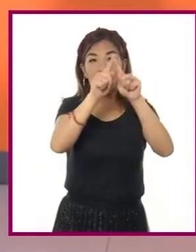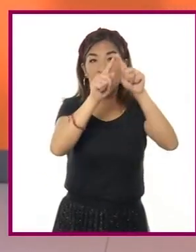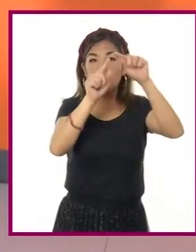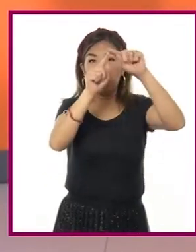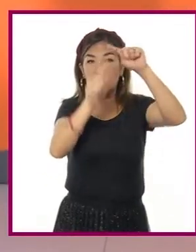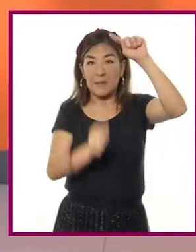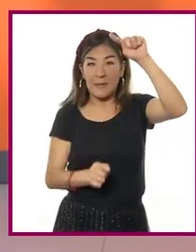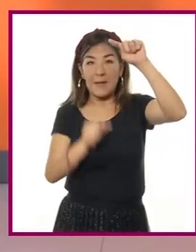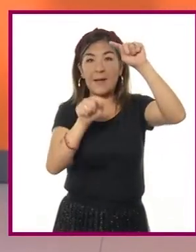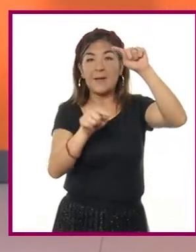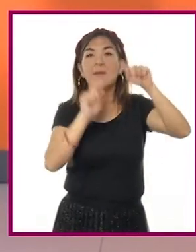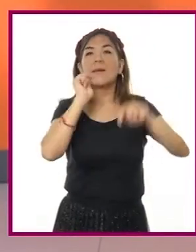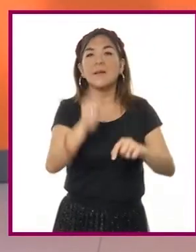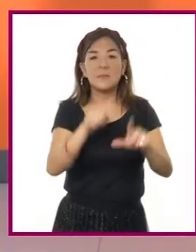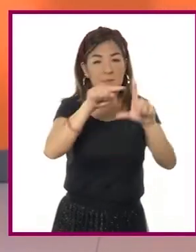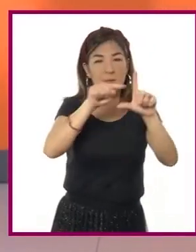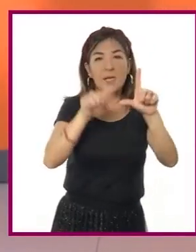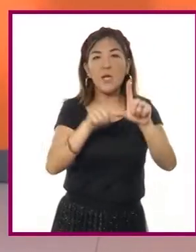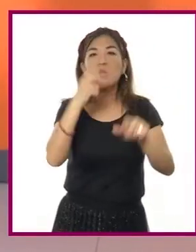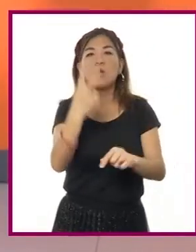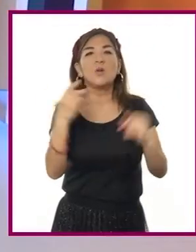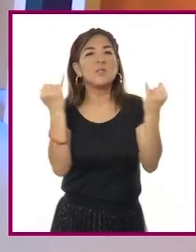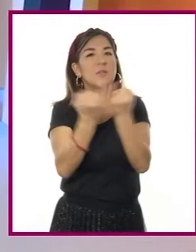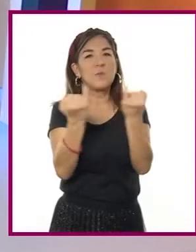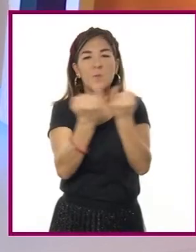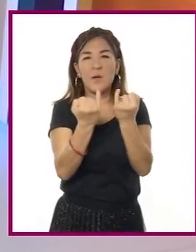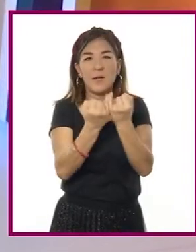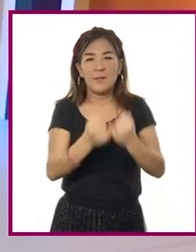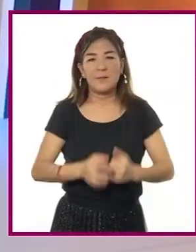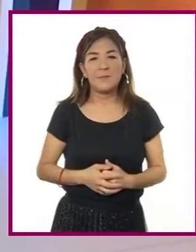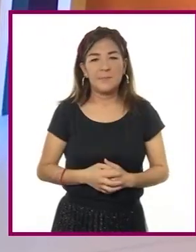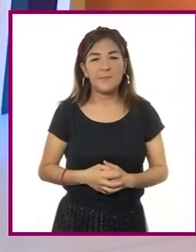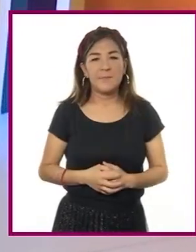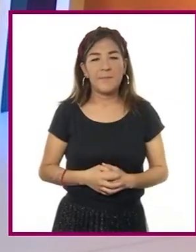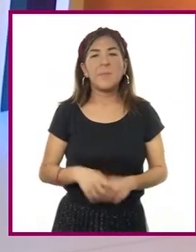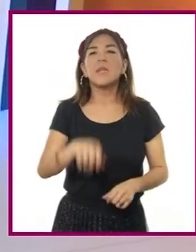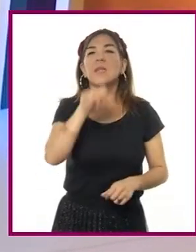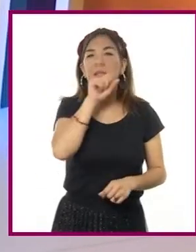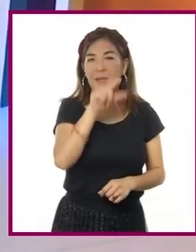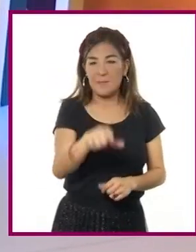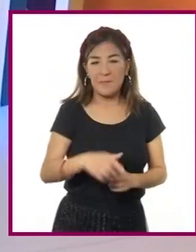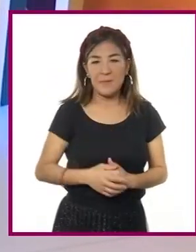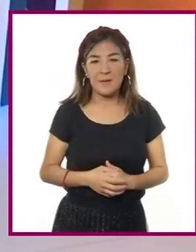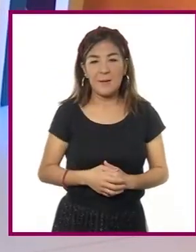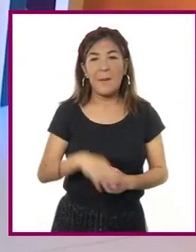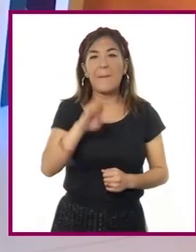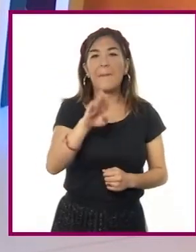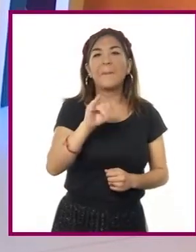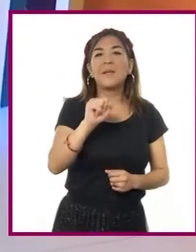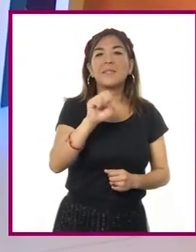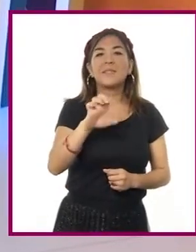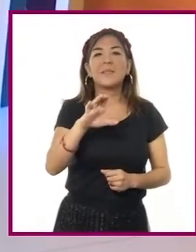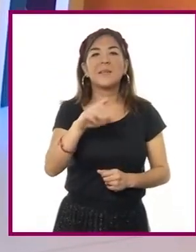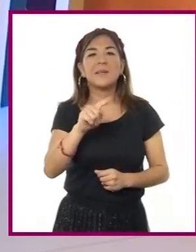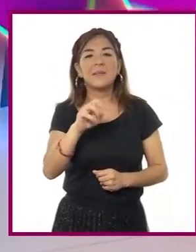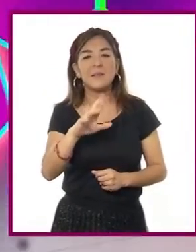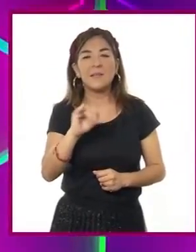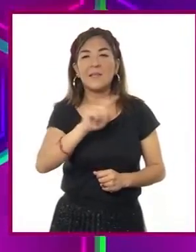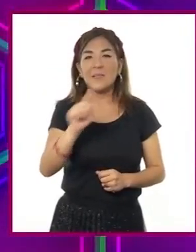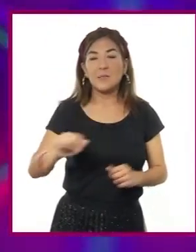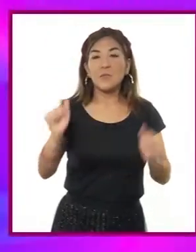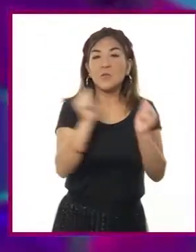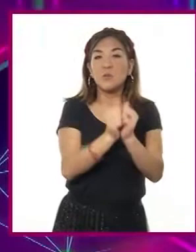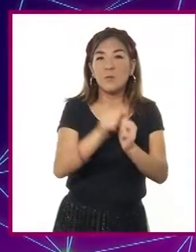y determina dos ángulos iguales. Asimismo, la bisectriz es el eje de simetría del